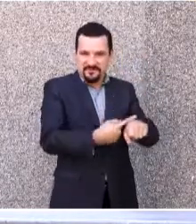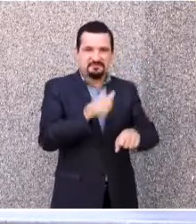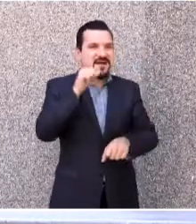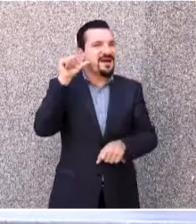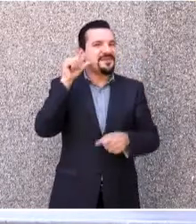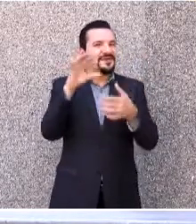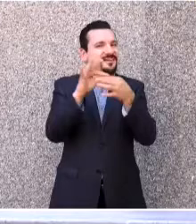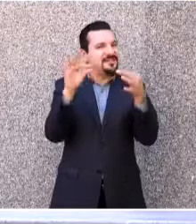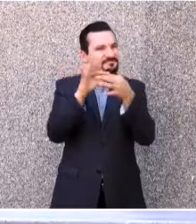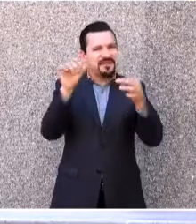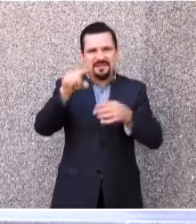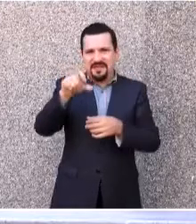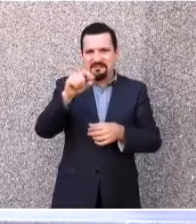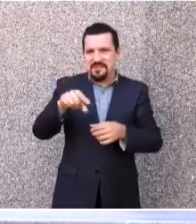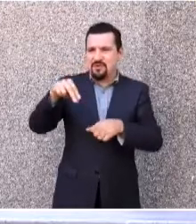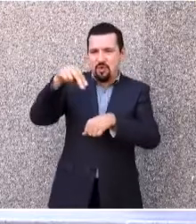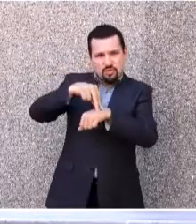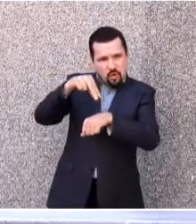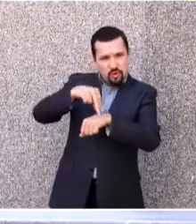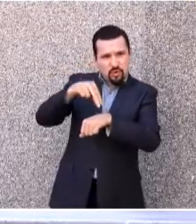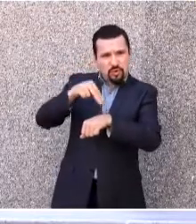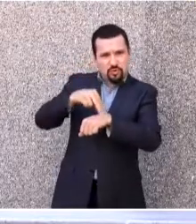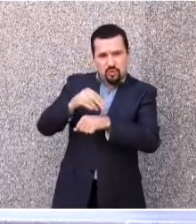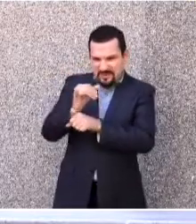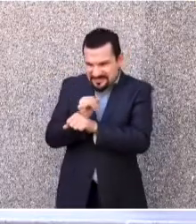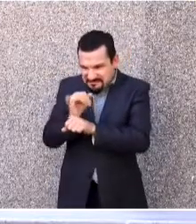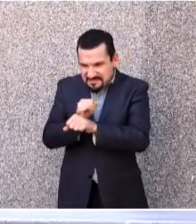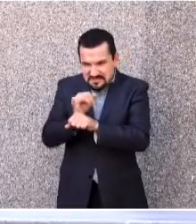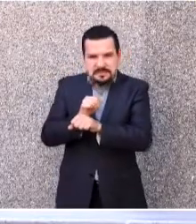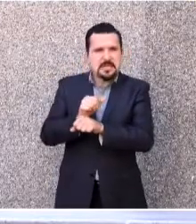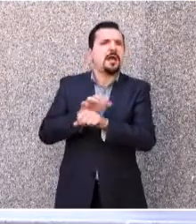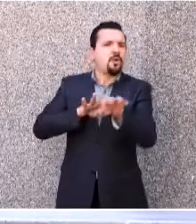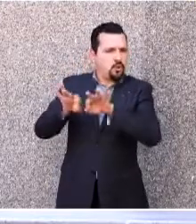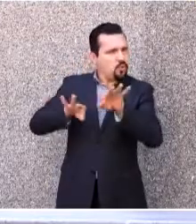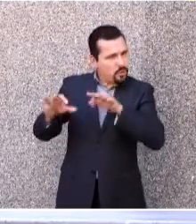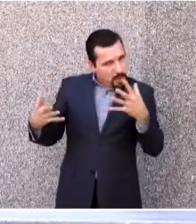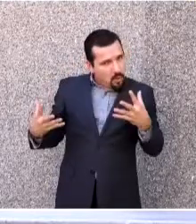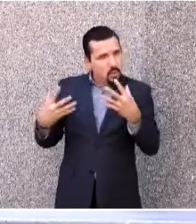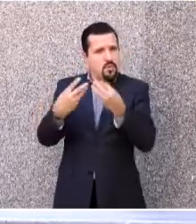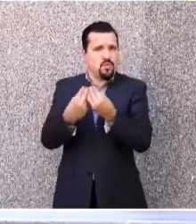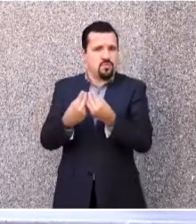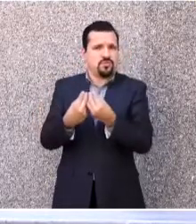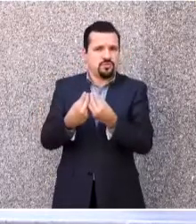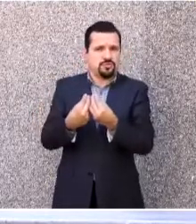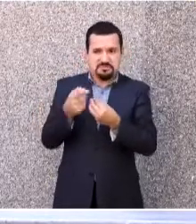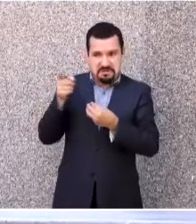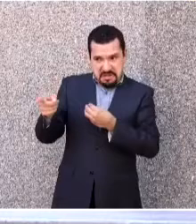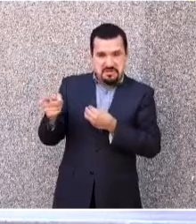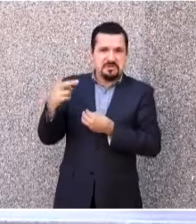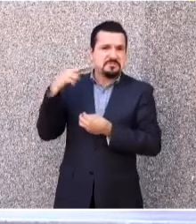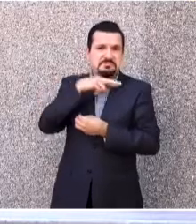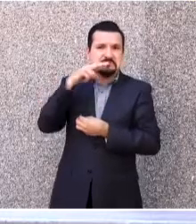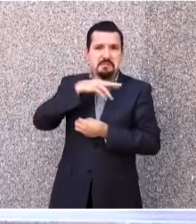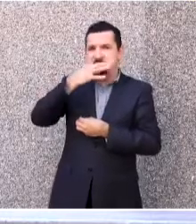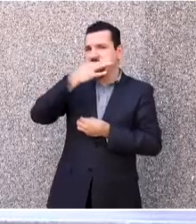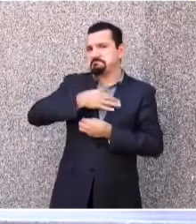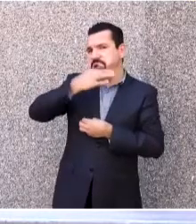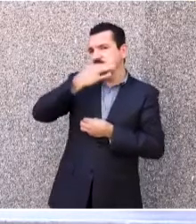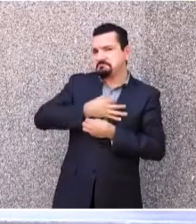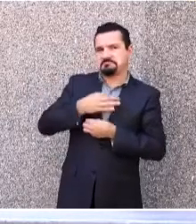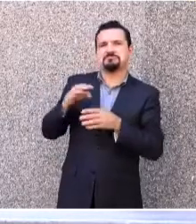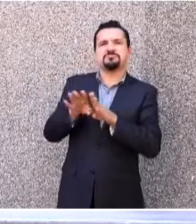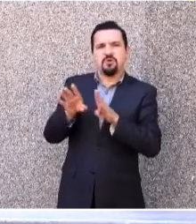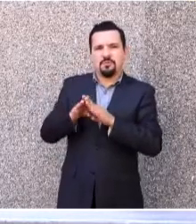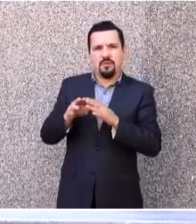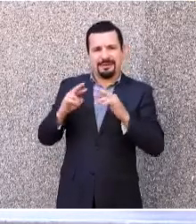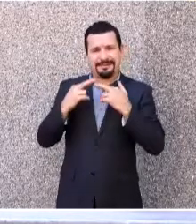la academia ya trabajando y hoy tengo noticias buenas, que yo creo que la academia ha respondido con rapidez y hemos